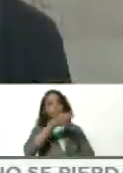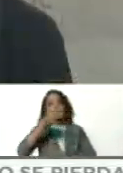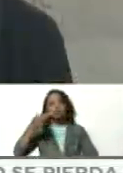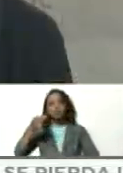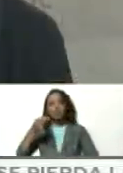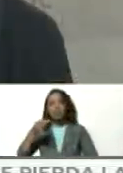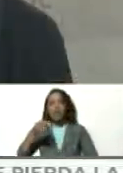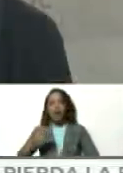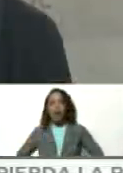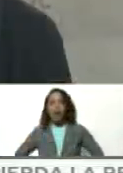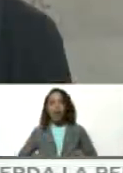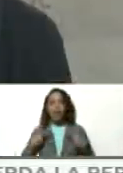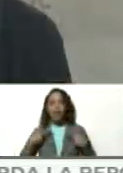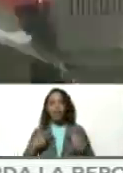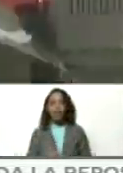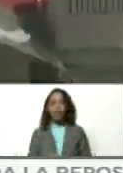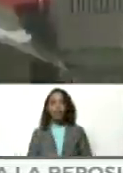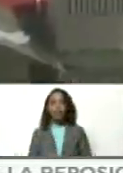de la vida.